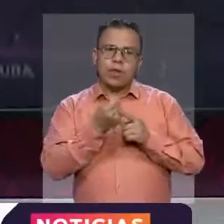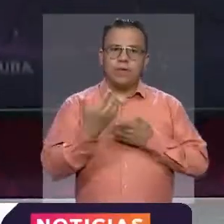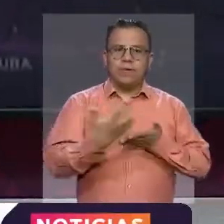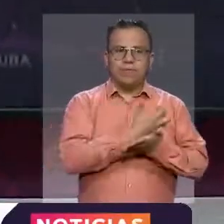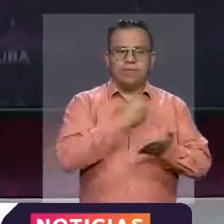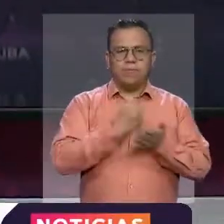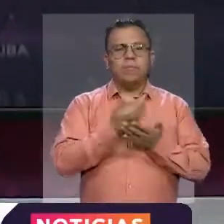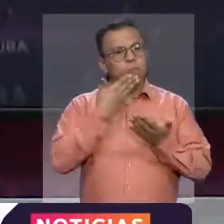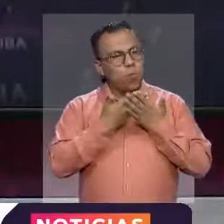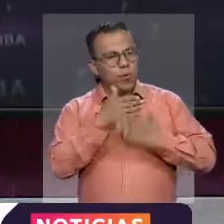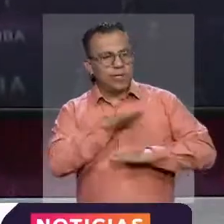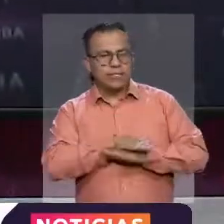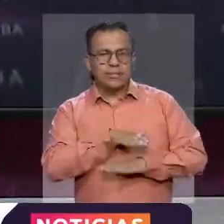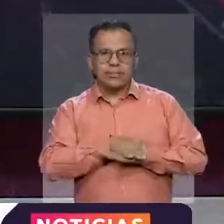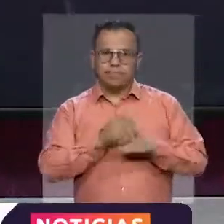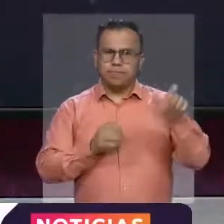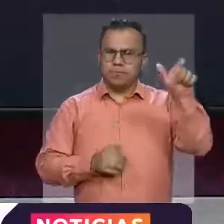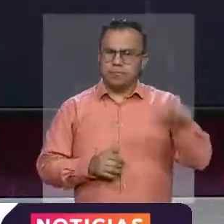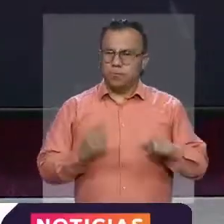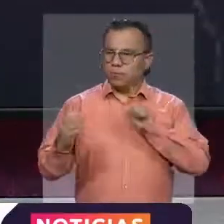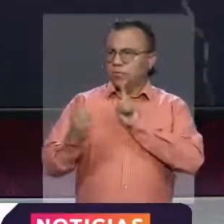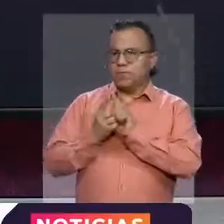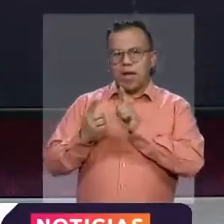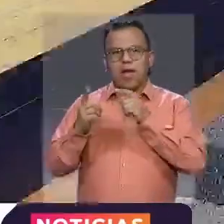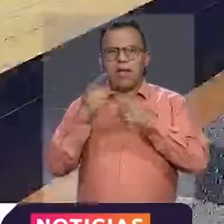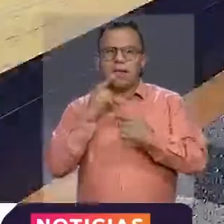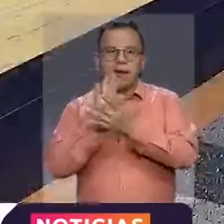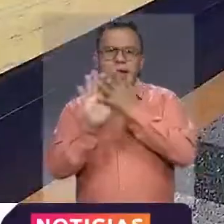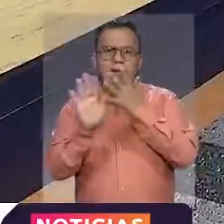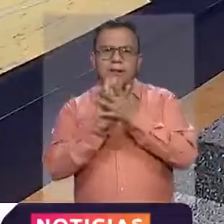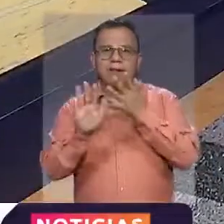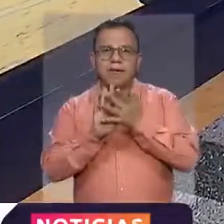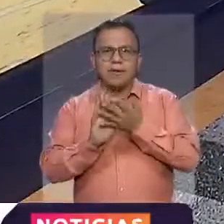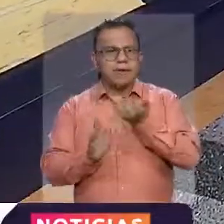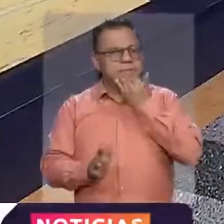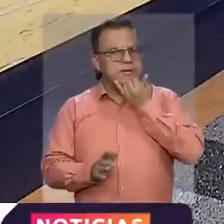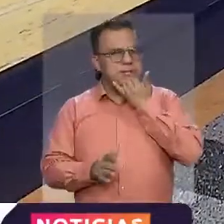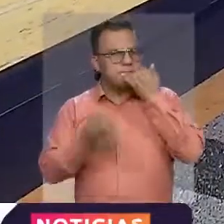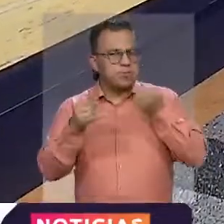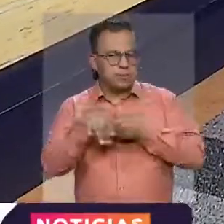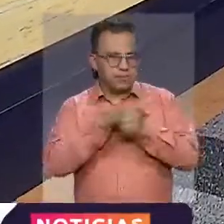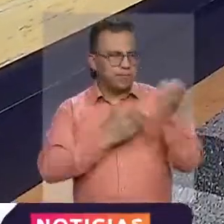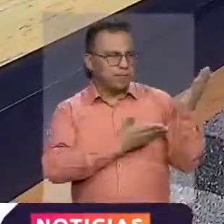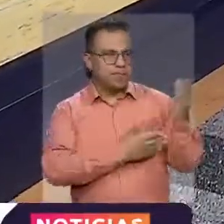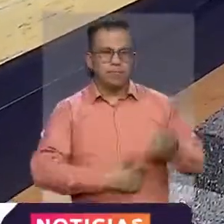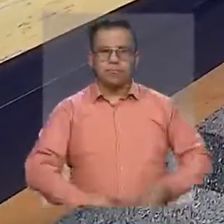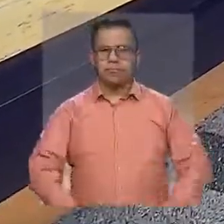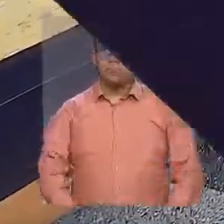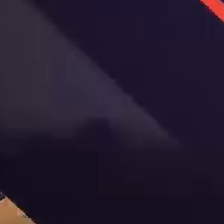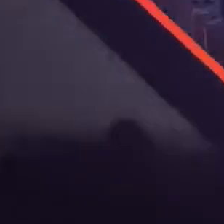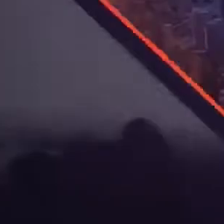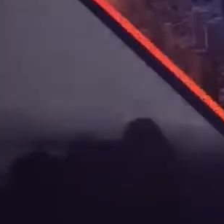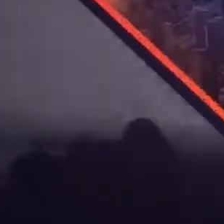Alexander Vera, muy buenas tardes. Usted habló con el conductor, ¿qué fue lo que él le dijo y qué fue lo que pasó? Adelante.